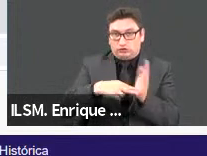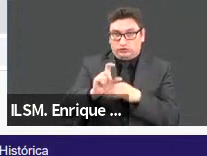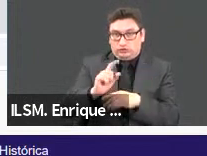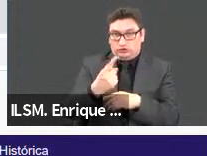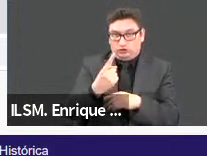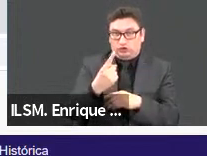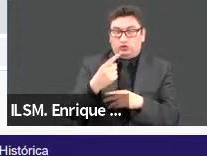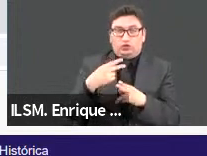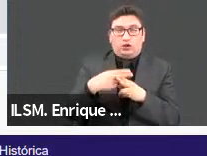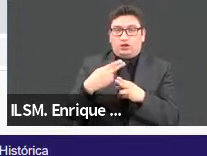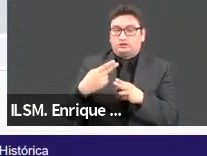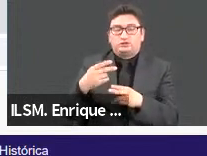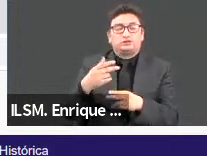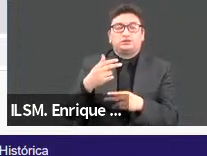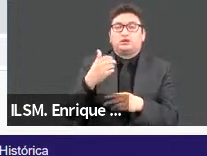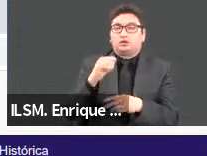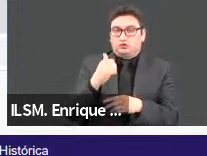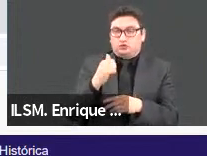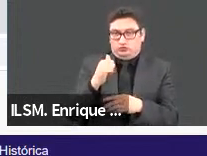hasta agosto de este año,